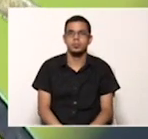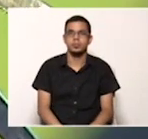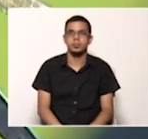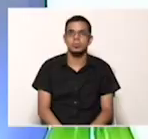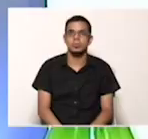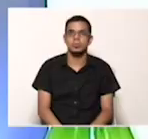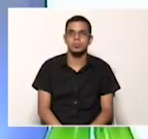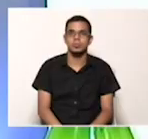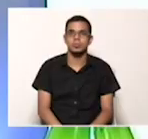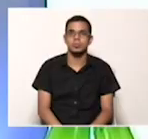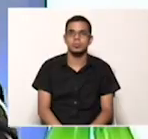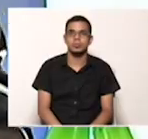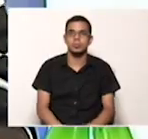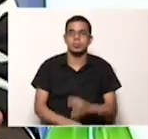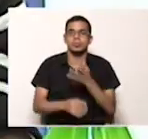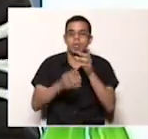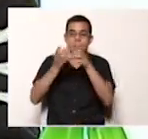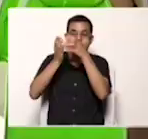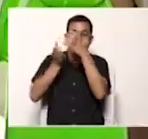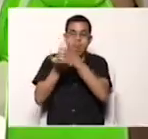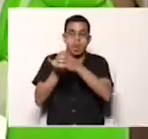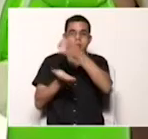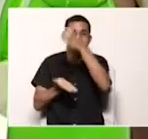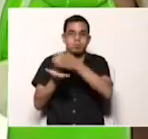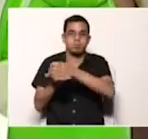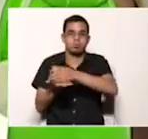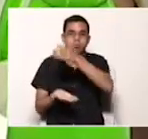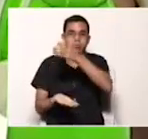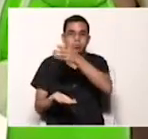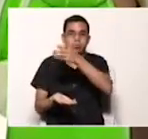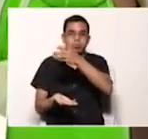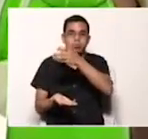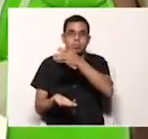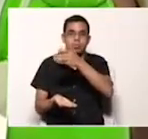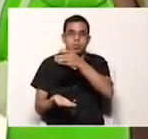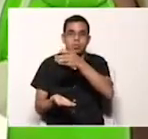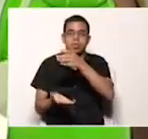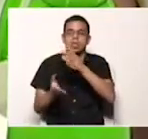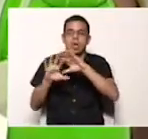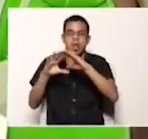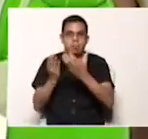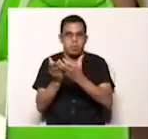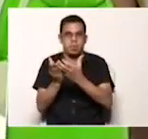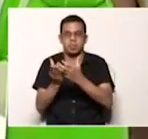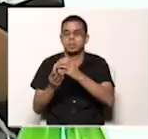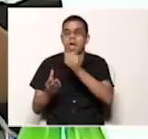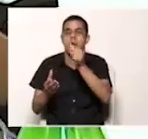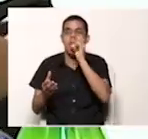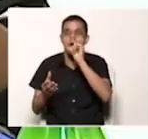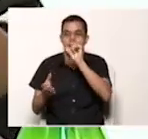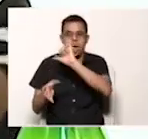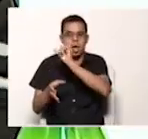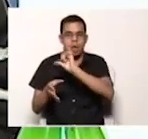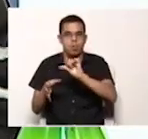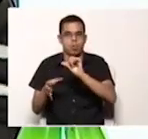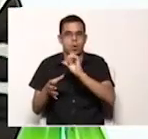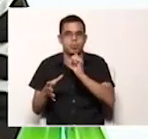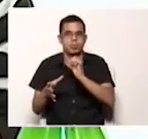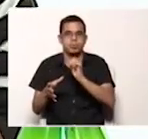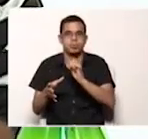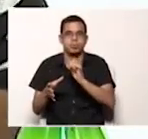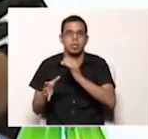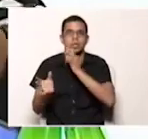este planeta, como lo vemos acá, la agua cristalina, el transparente, es decir, un planeta